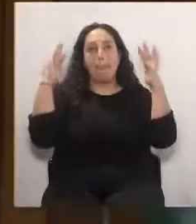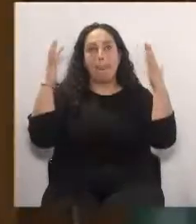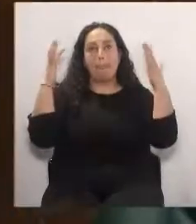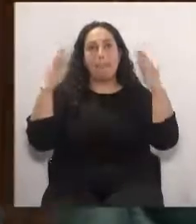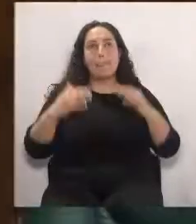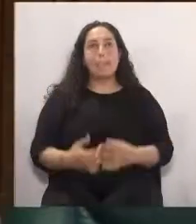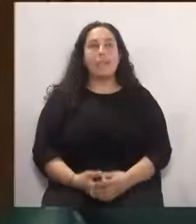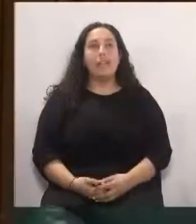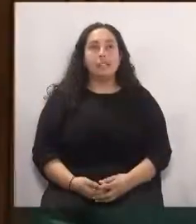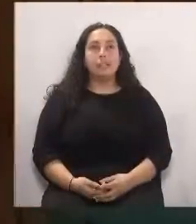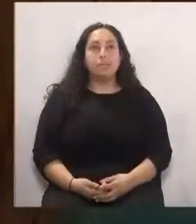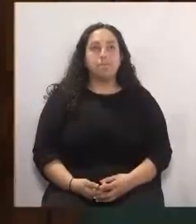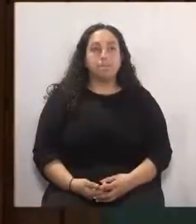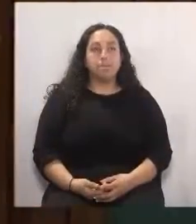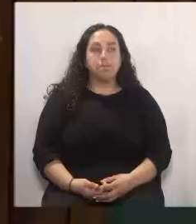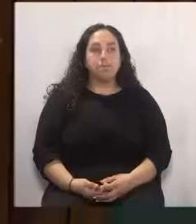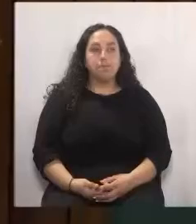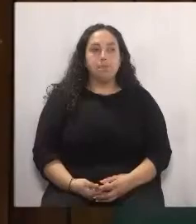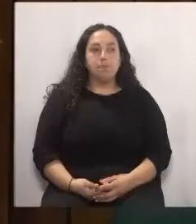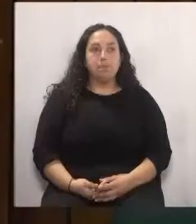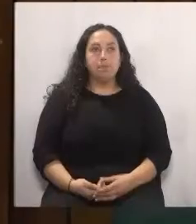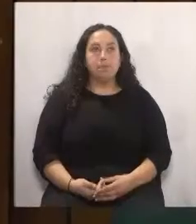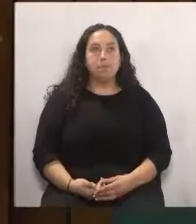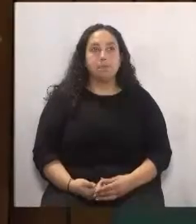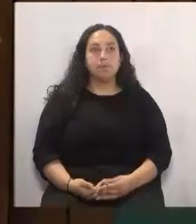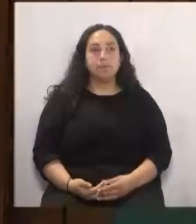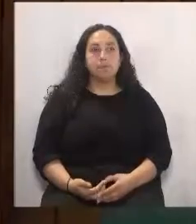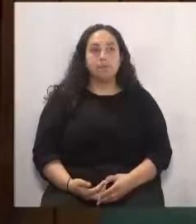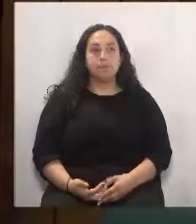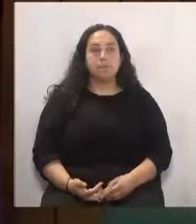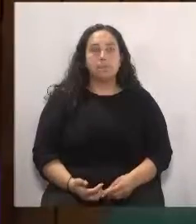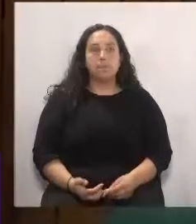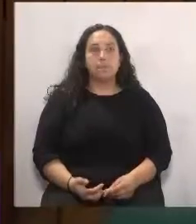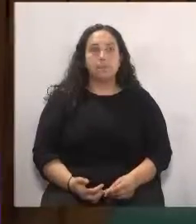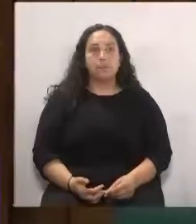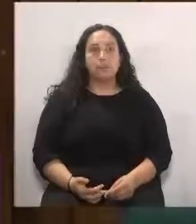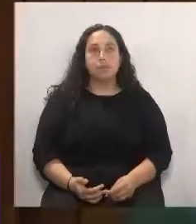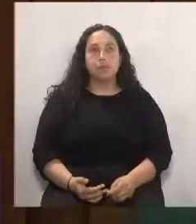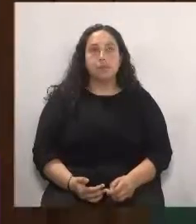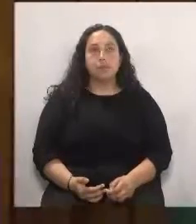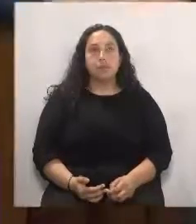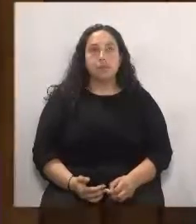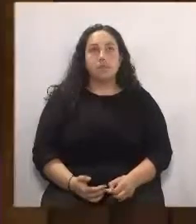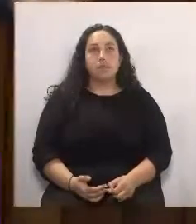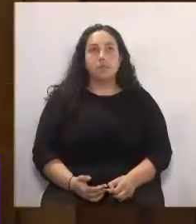crecí toda mi vida ahí en el campus de Maldonado, creo que pasé más ahí que dentro de mi casa. Y bueno,